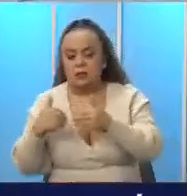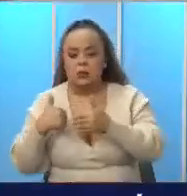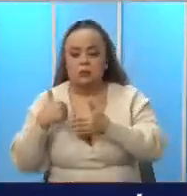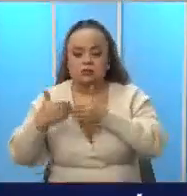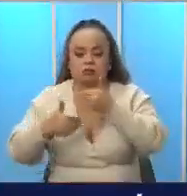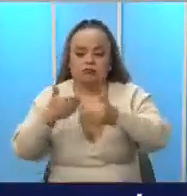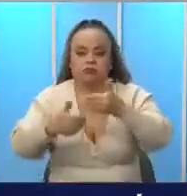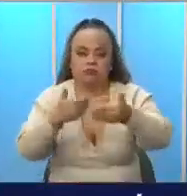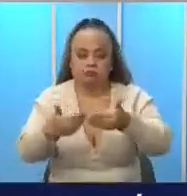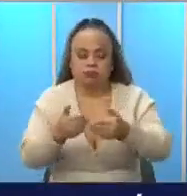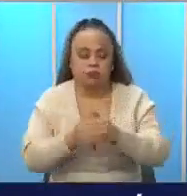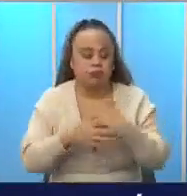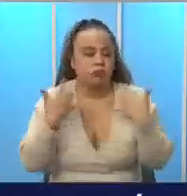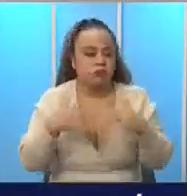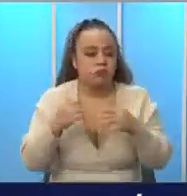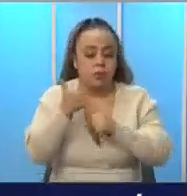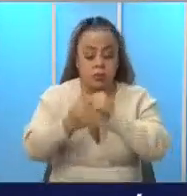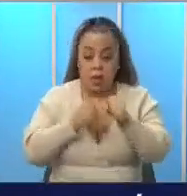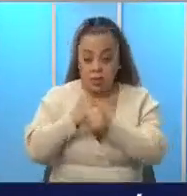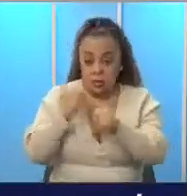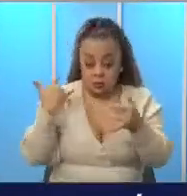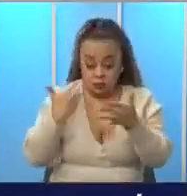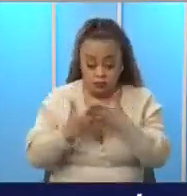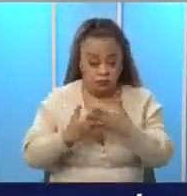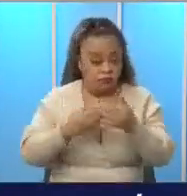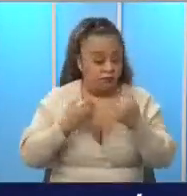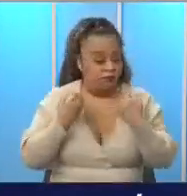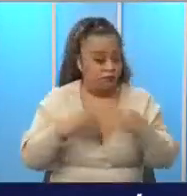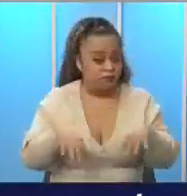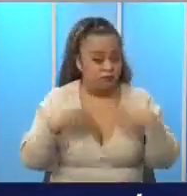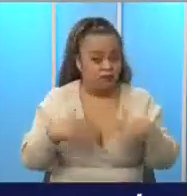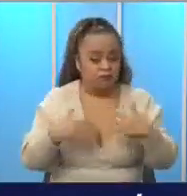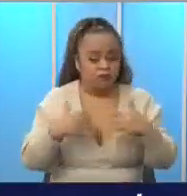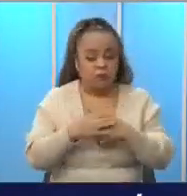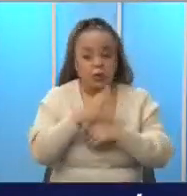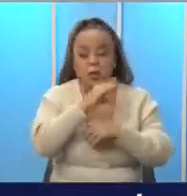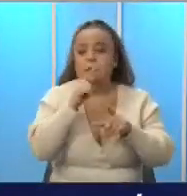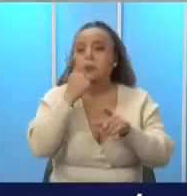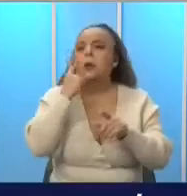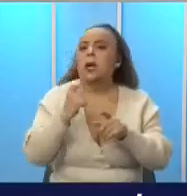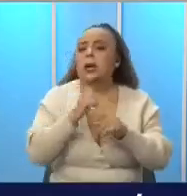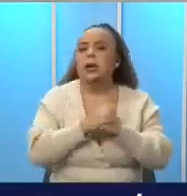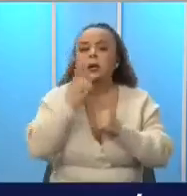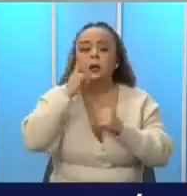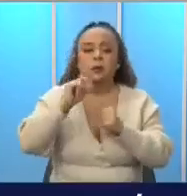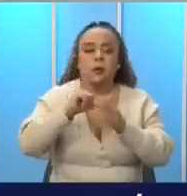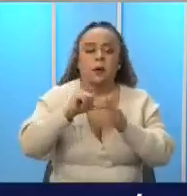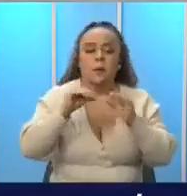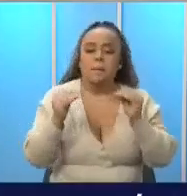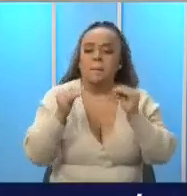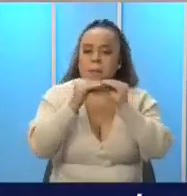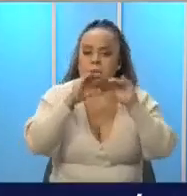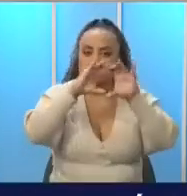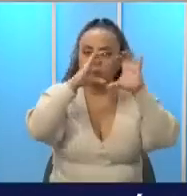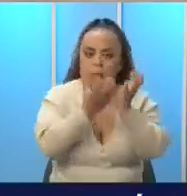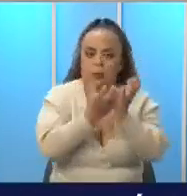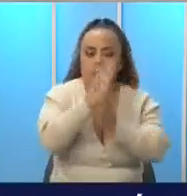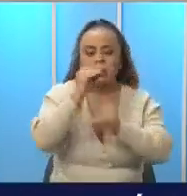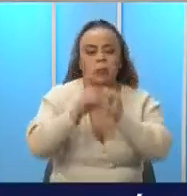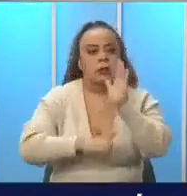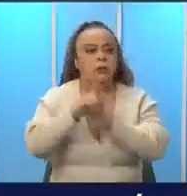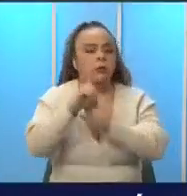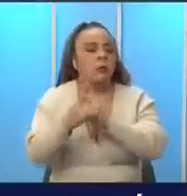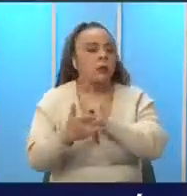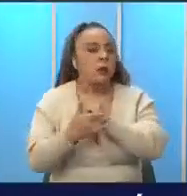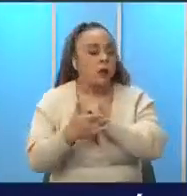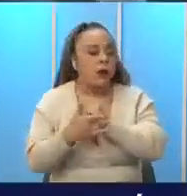sido clave en las últimas décadas sobre todo a raíz de la acentuación de la globalización y el desarrollo